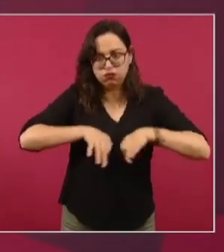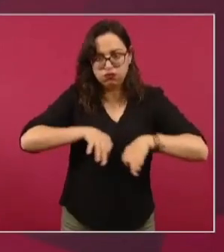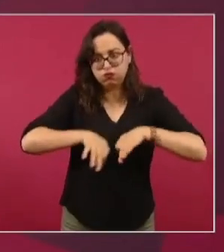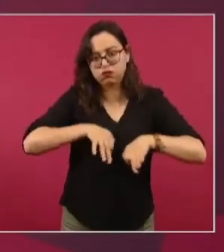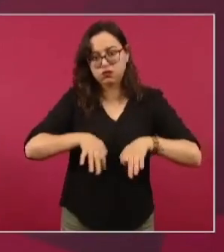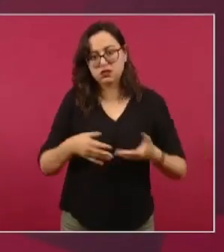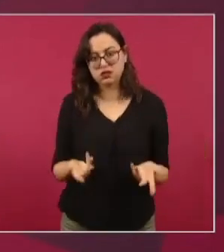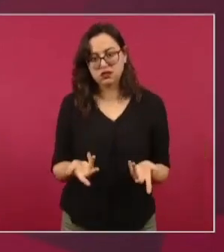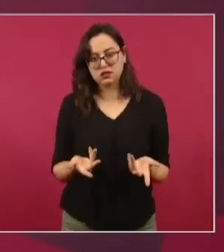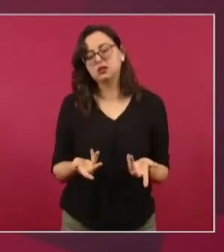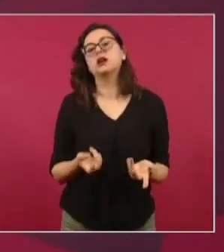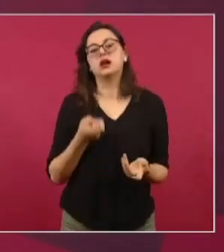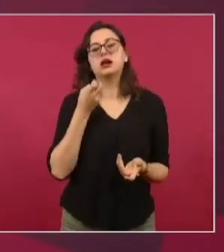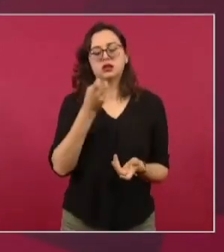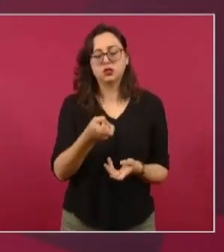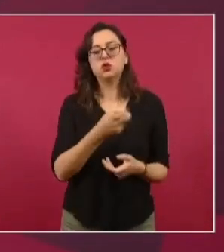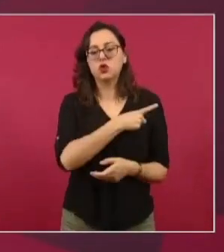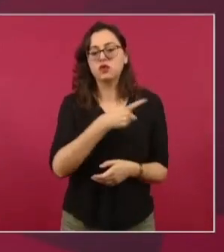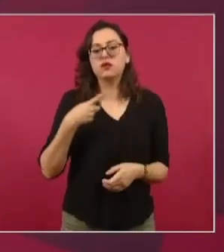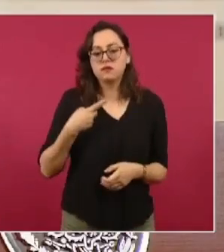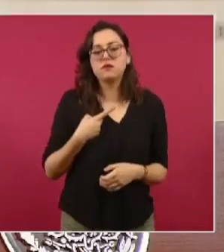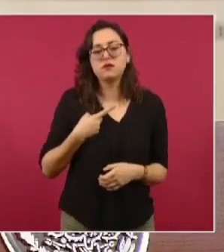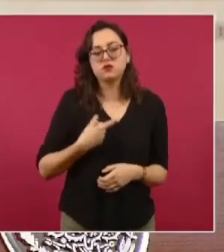la atención a los jóvenes